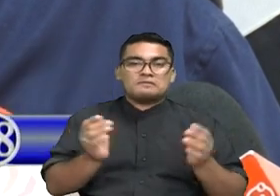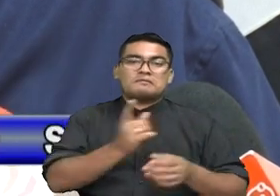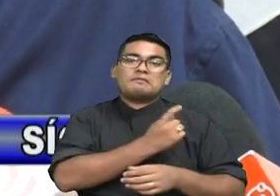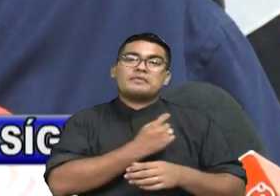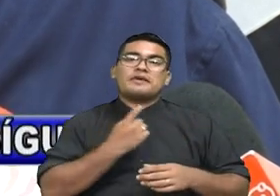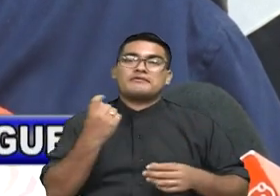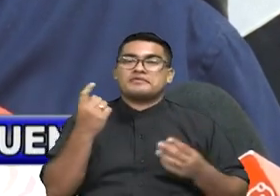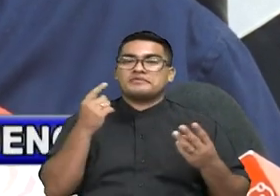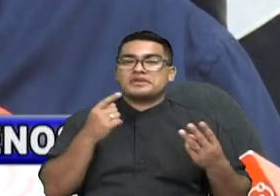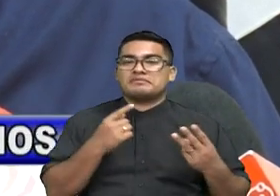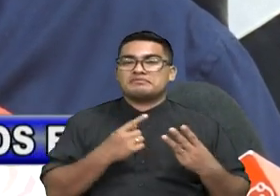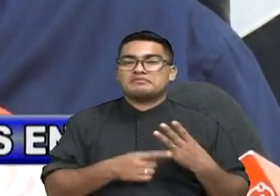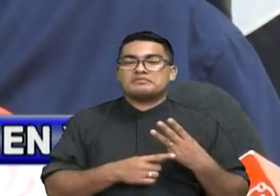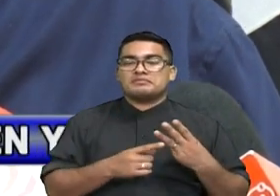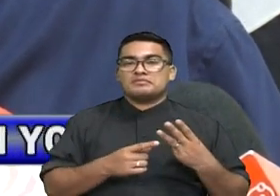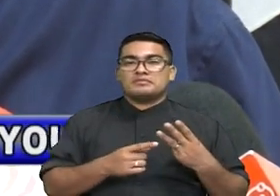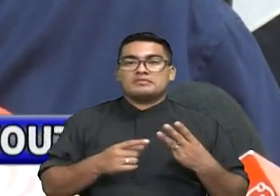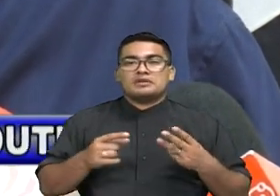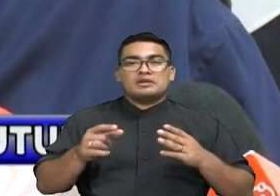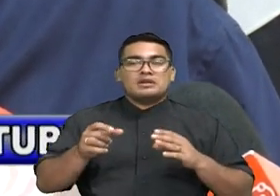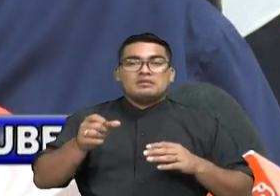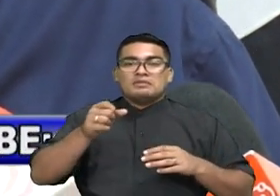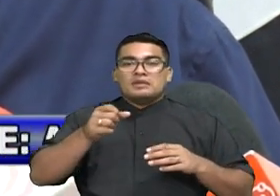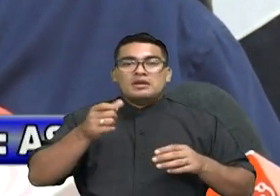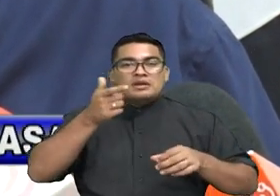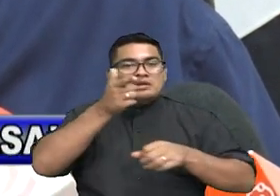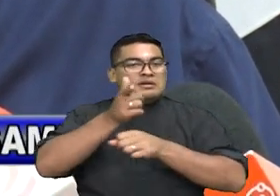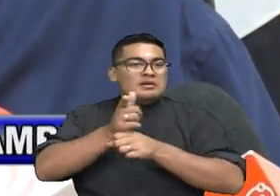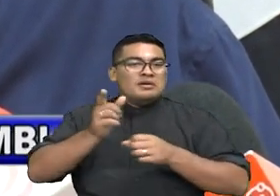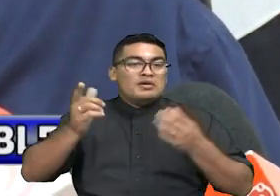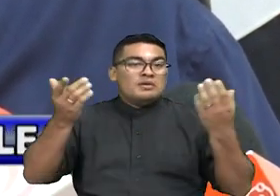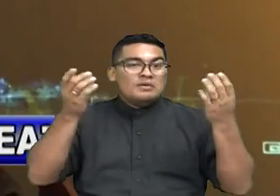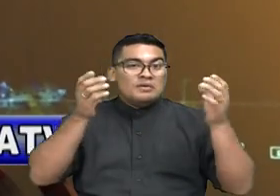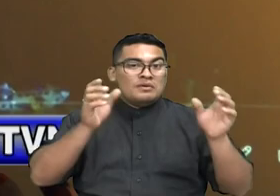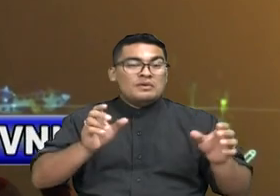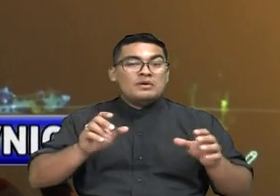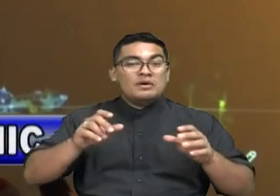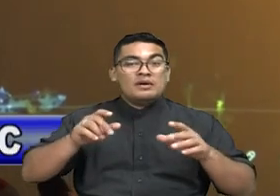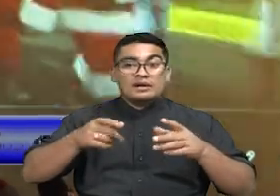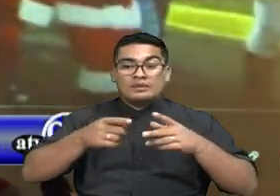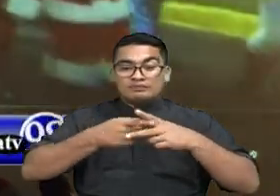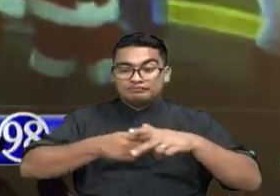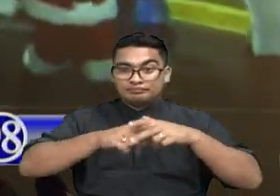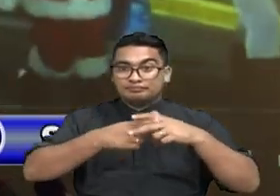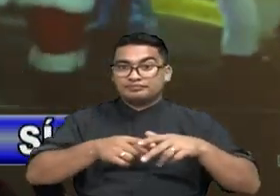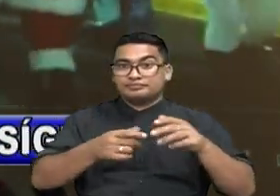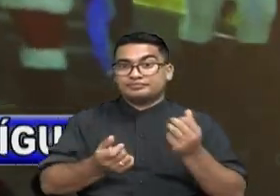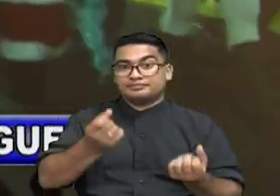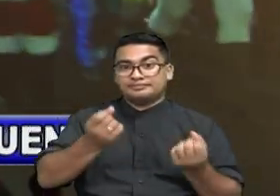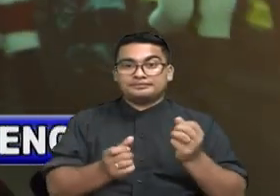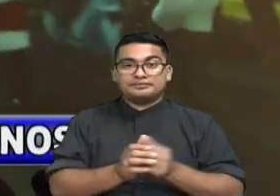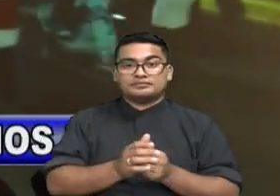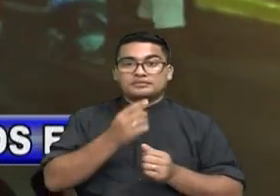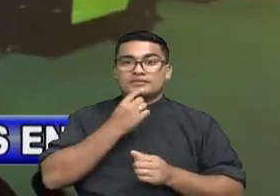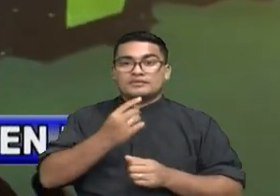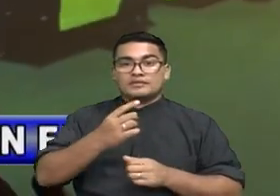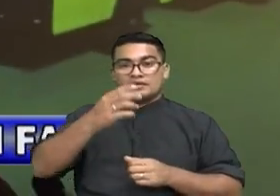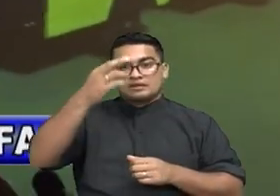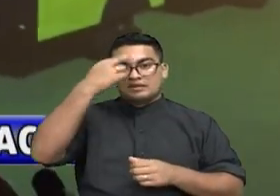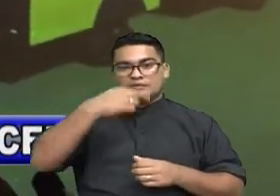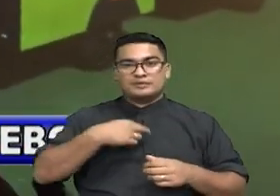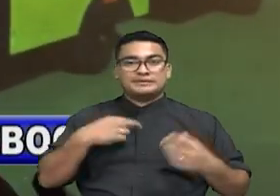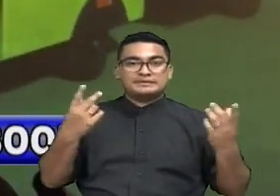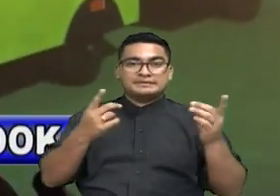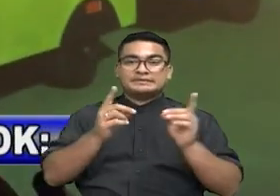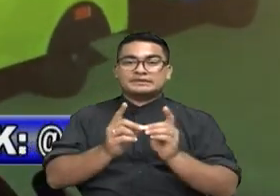perfumería, equipos de comunicación y repuestos automotriz. El titular de la empresa portuaria nacional destacó que el número de turistas